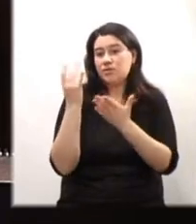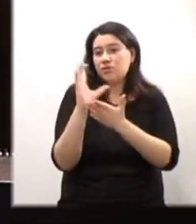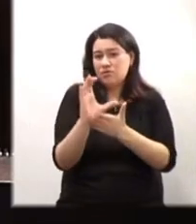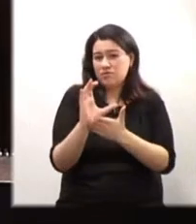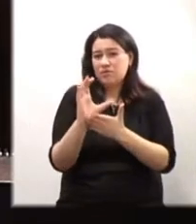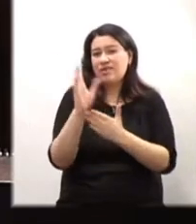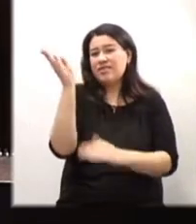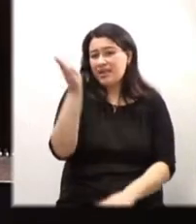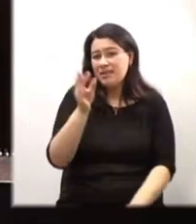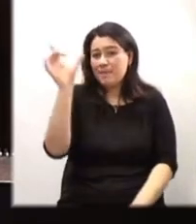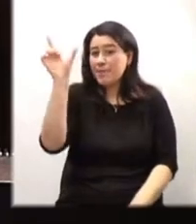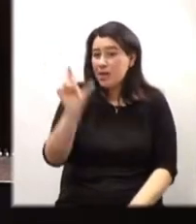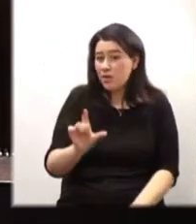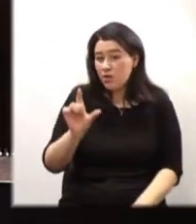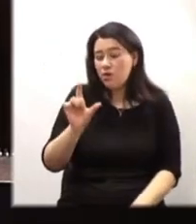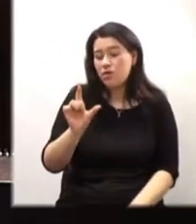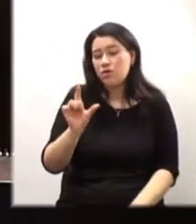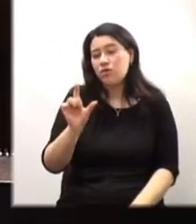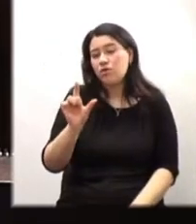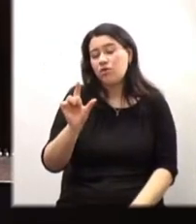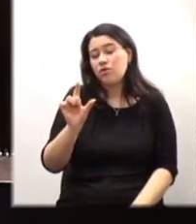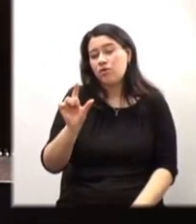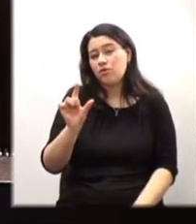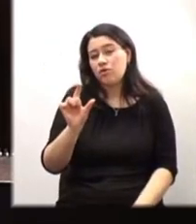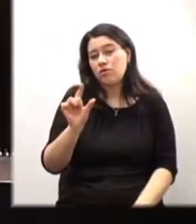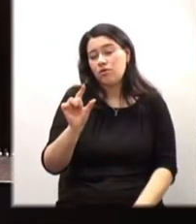mucho mayor que lo que cayó la